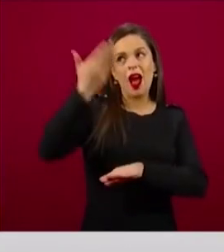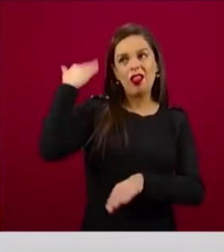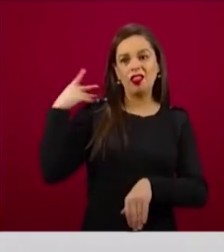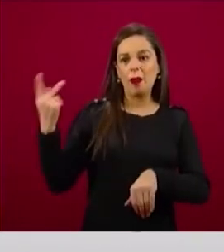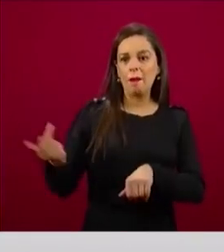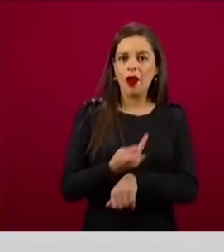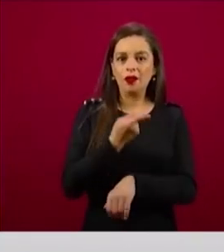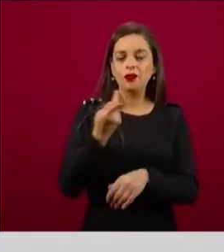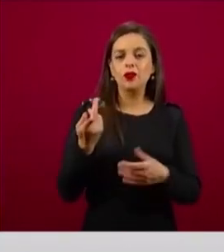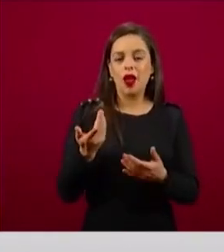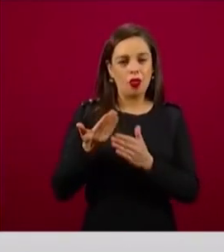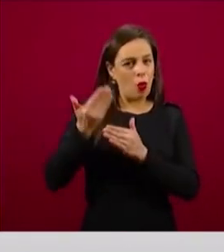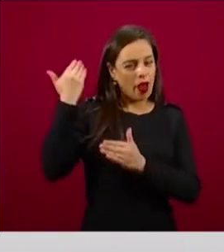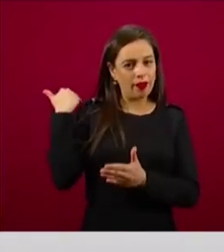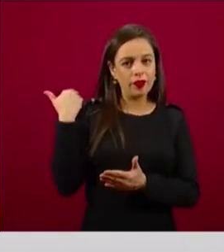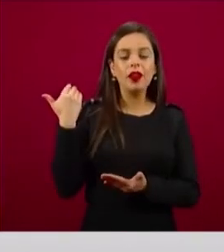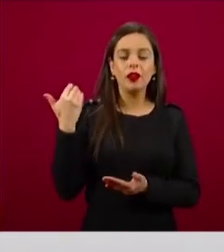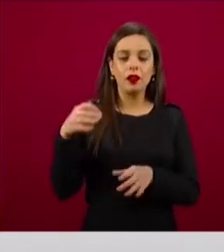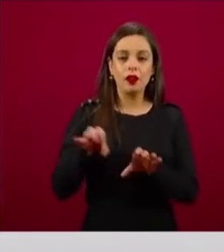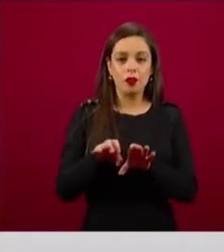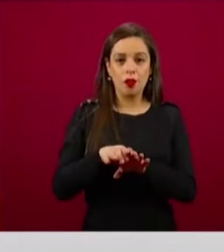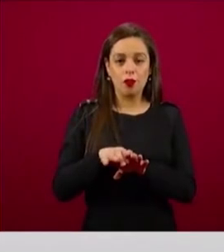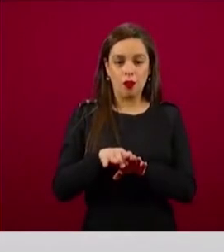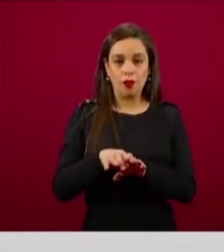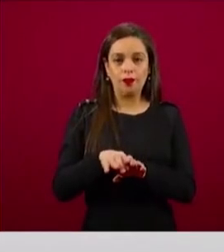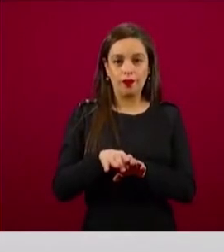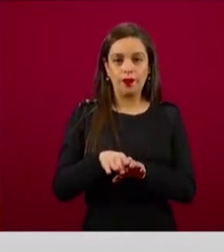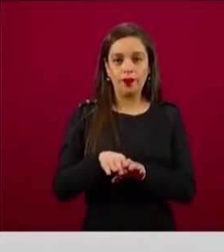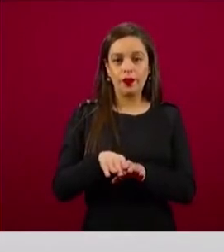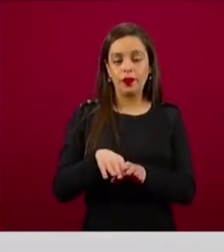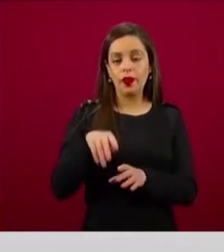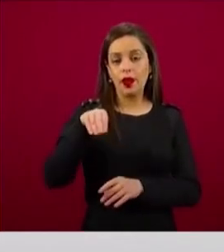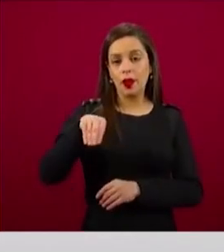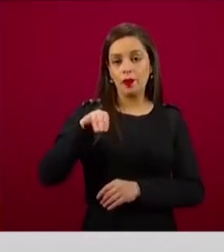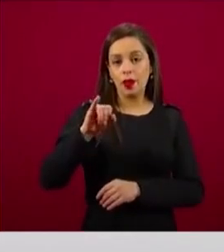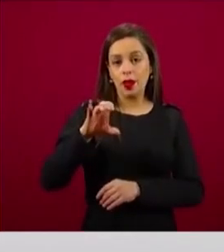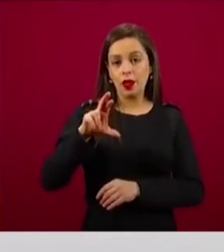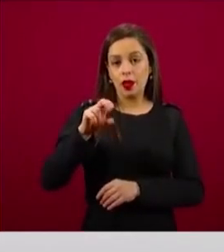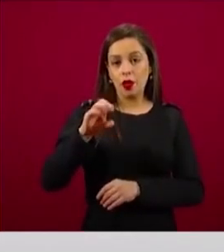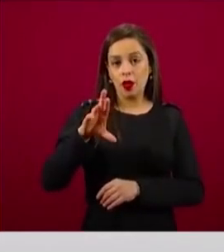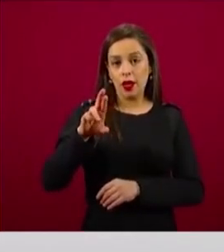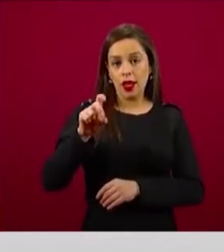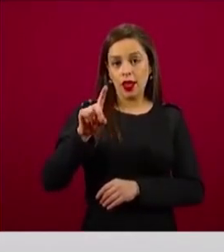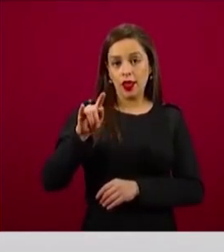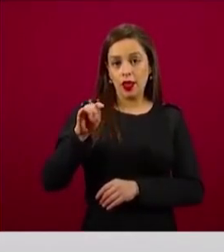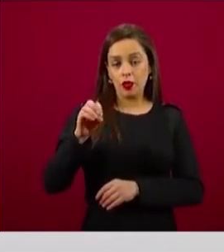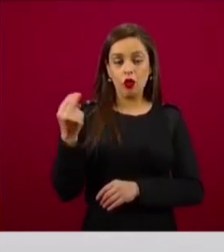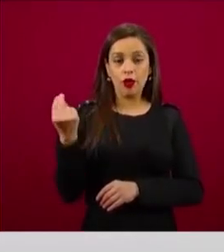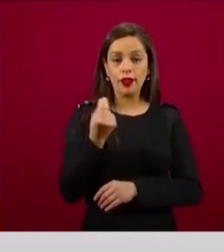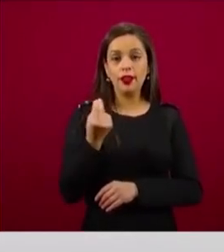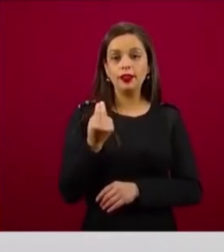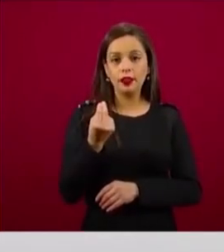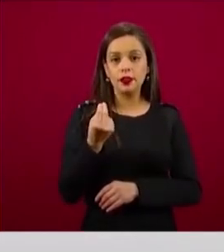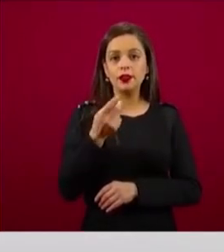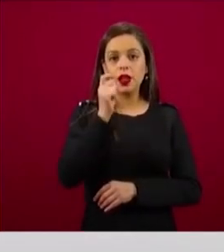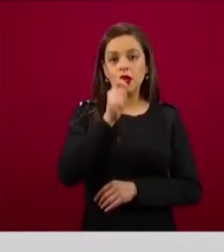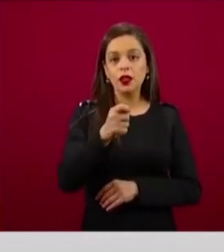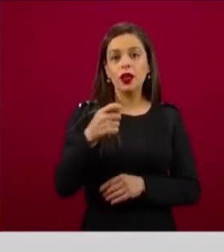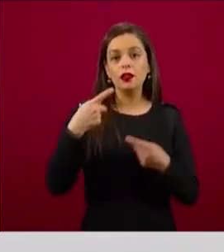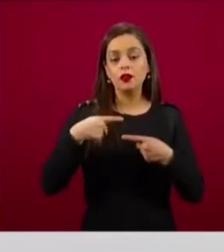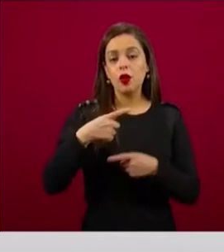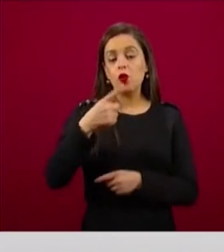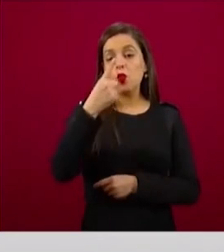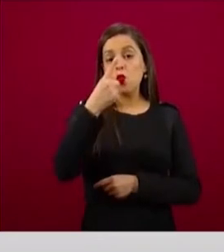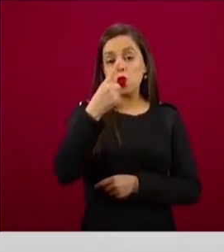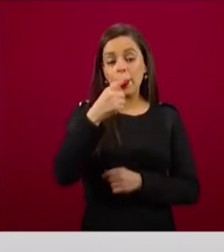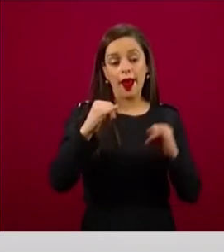la concepción del microcrédito era la de siempre tener en medio a un intermediario a una institución